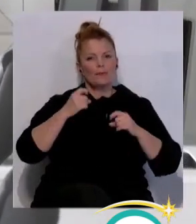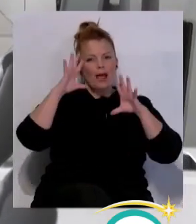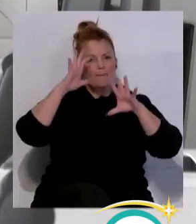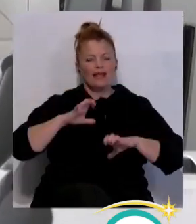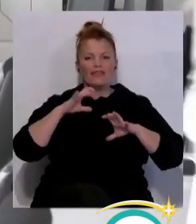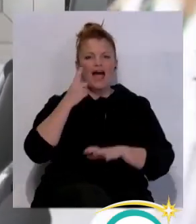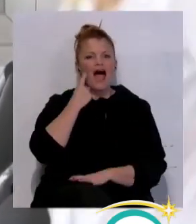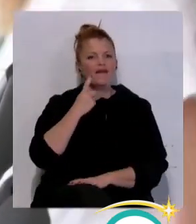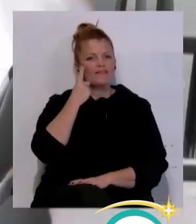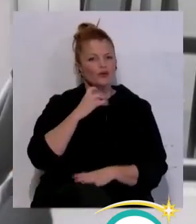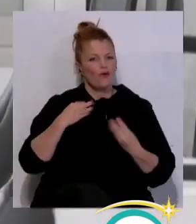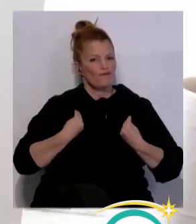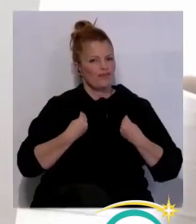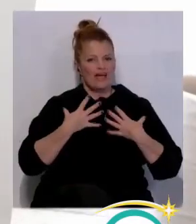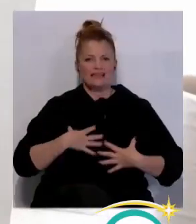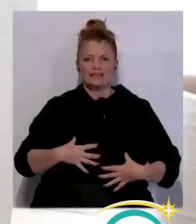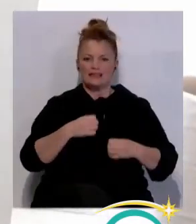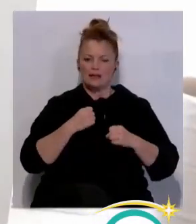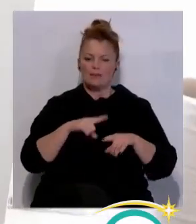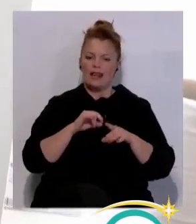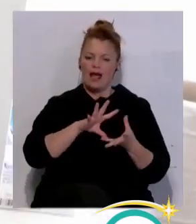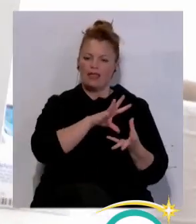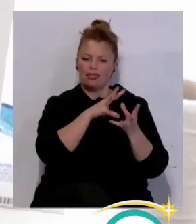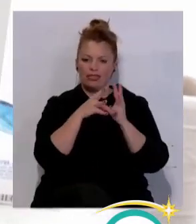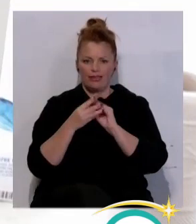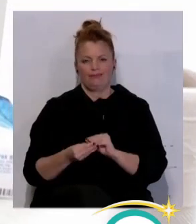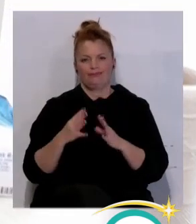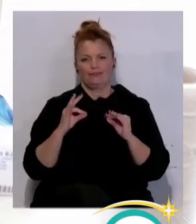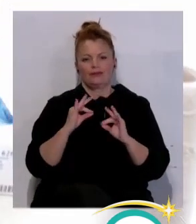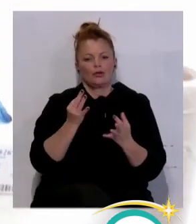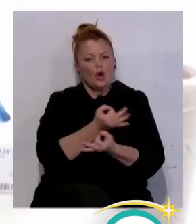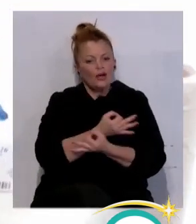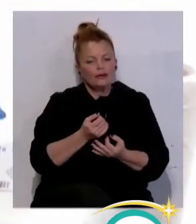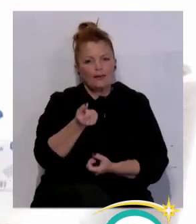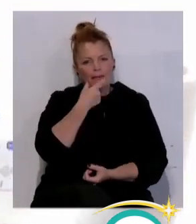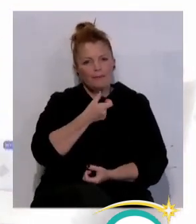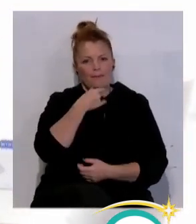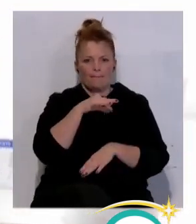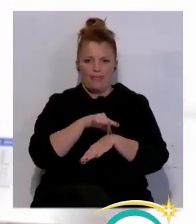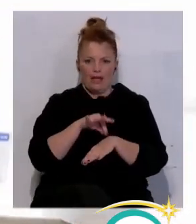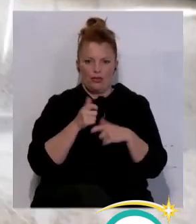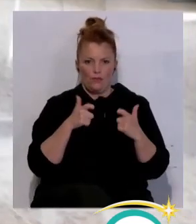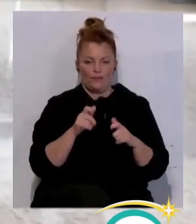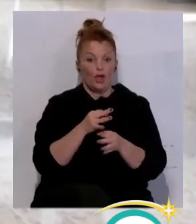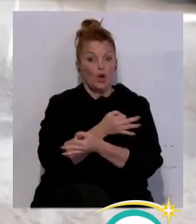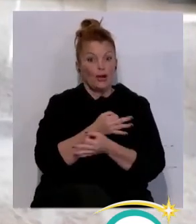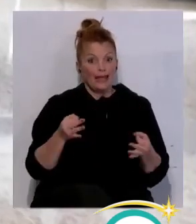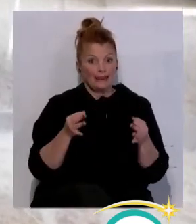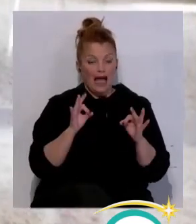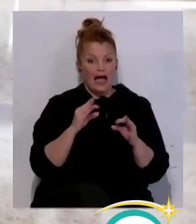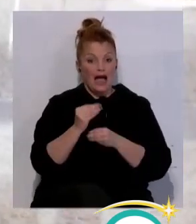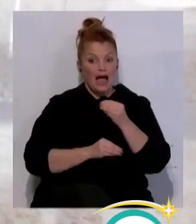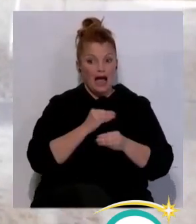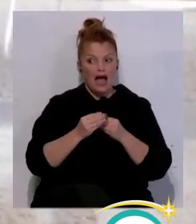vida saludables y habituarse a la correcta administración de su medicación. El concepto de rehabilitación significa volverlo a